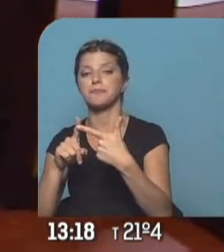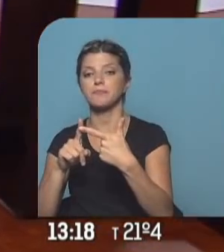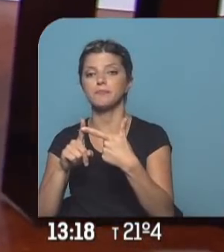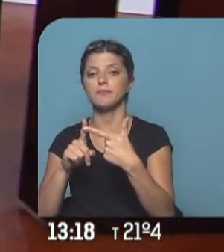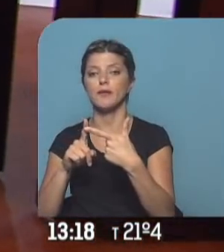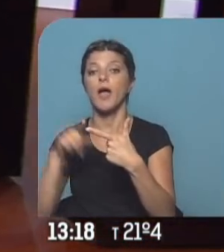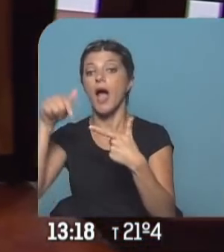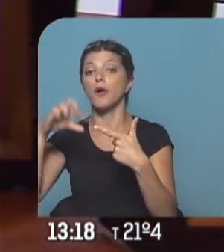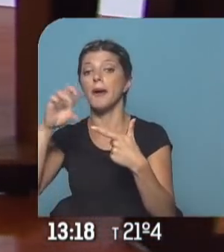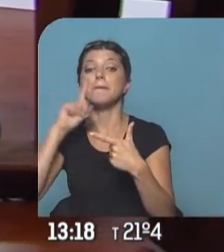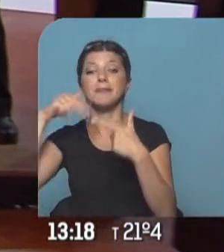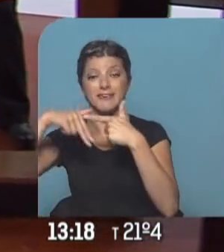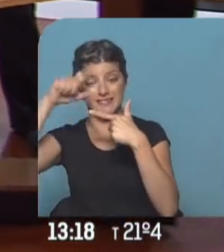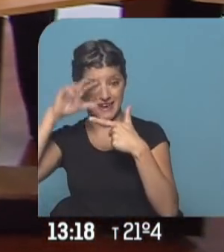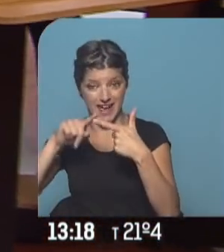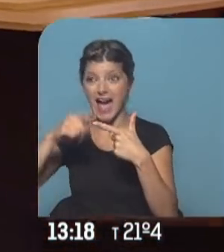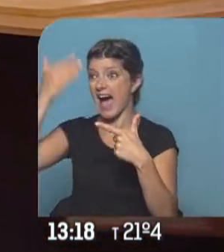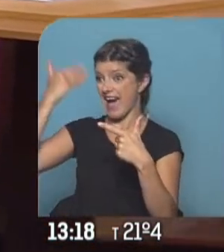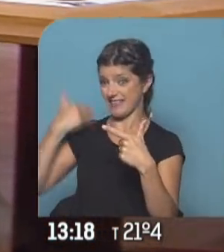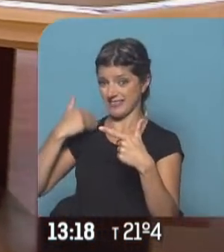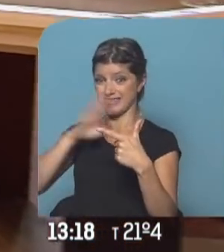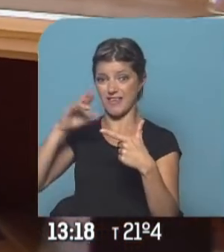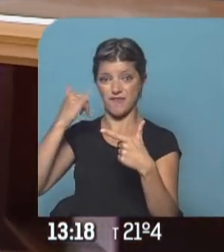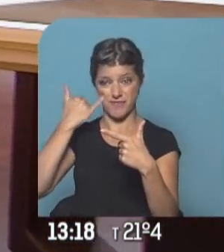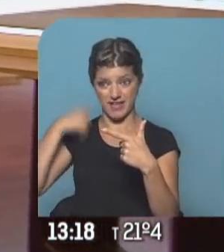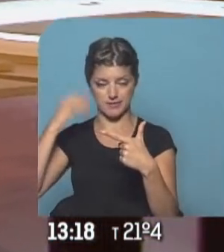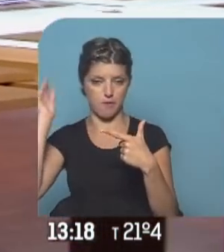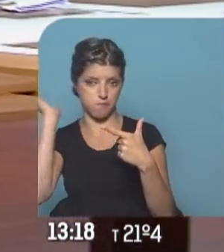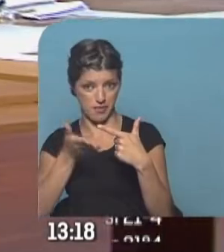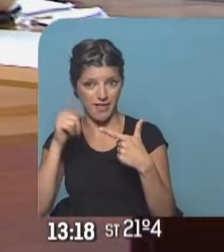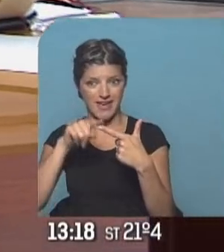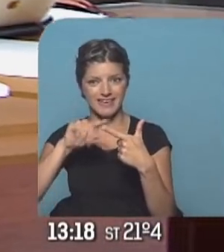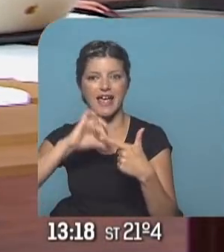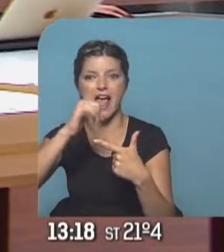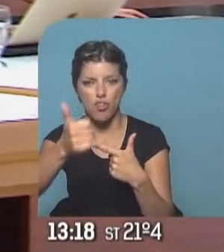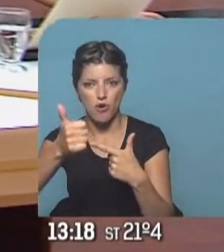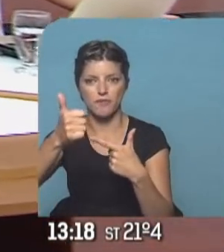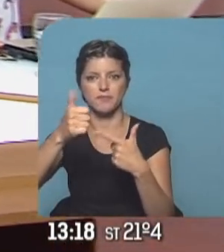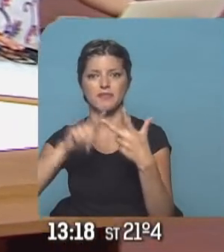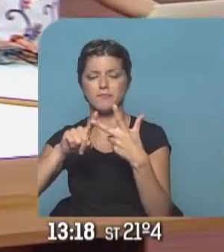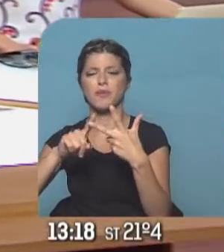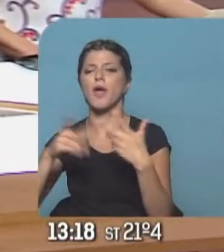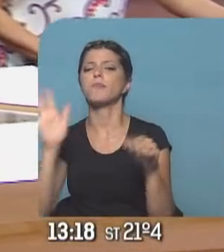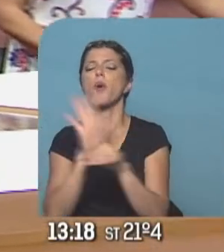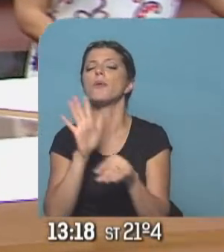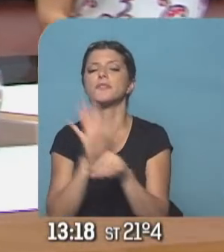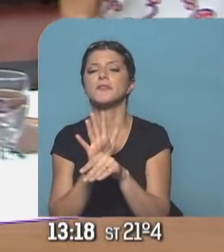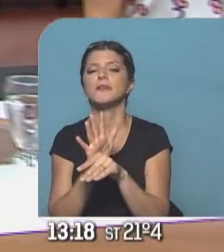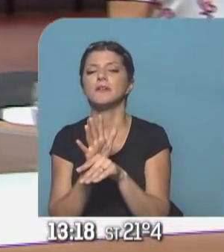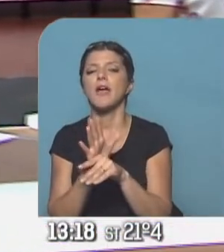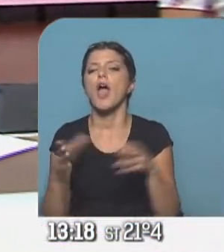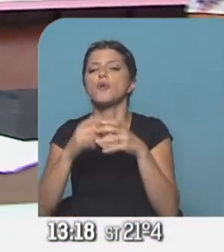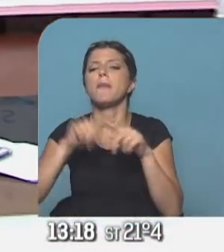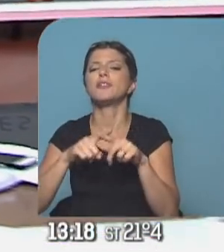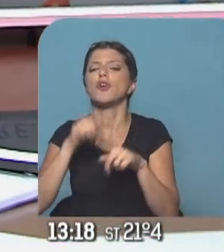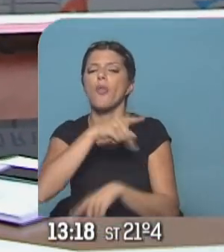Ahora se presenta Piñera. Frei perdió con Piñera en su momento, cuando ganó Piñera la elección anterior. Es decir, hay una dificultad de la clase política chilena, de la élite chilena,